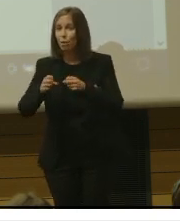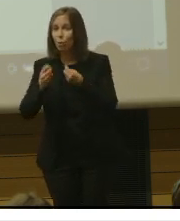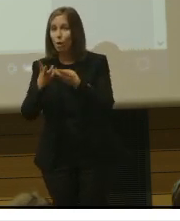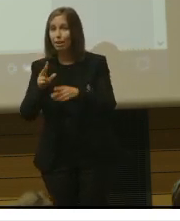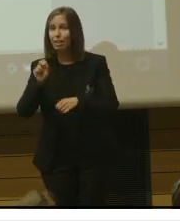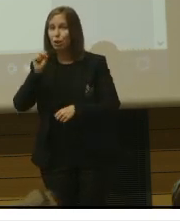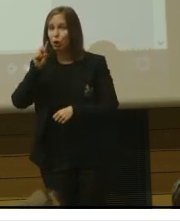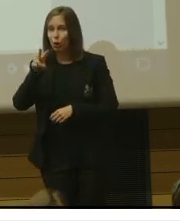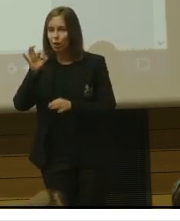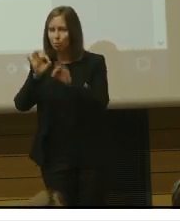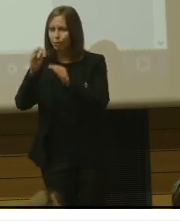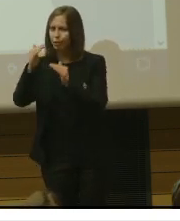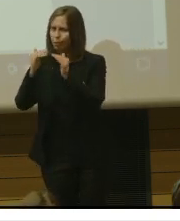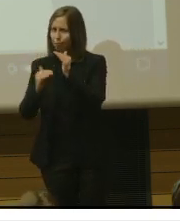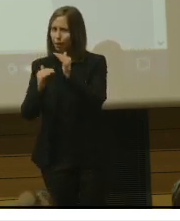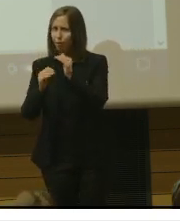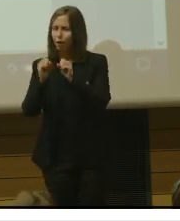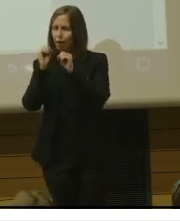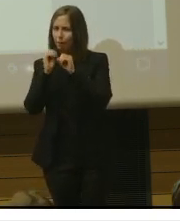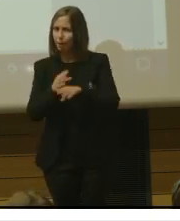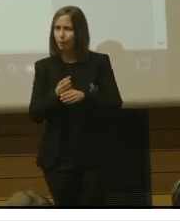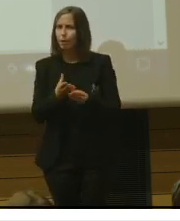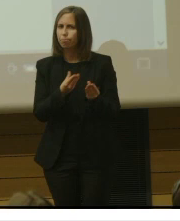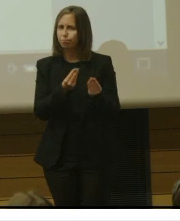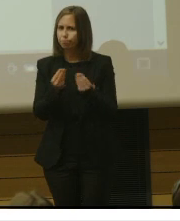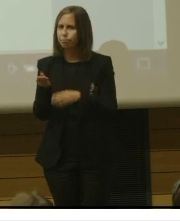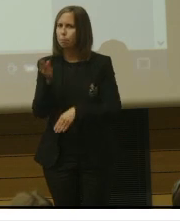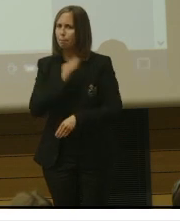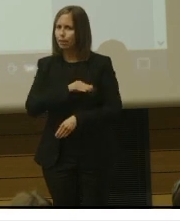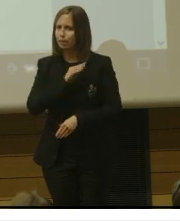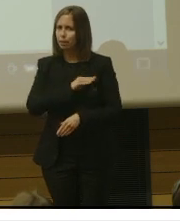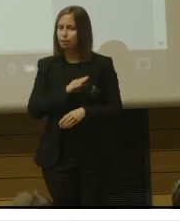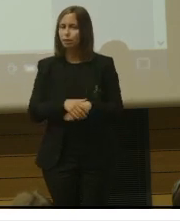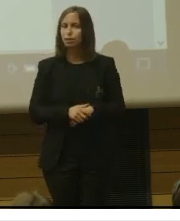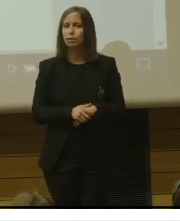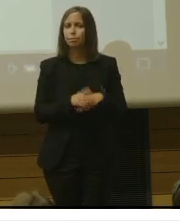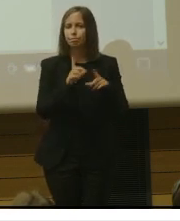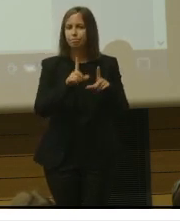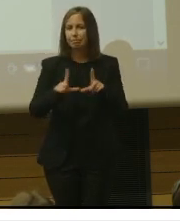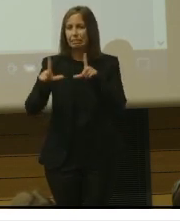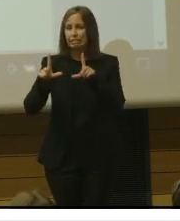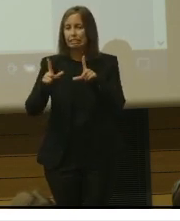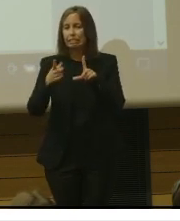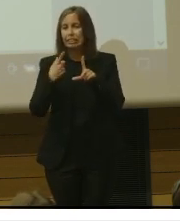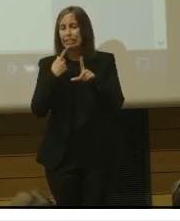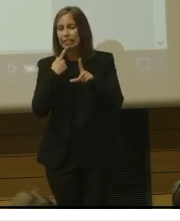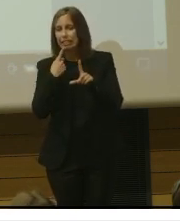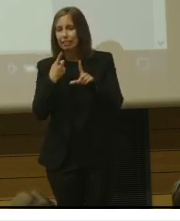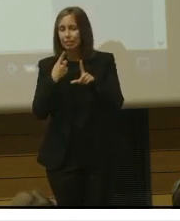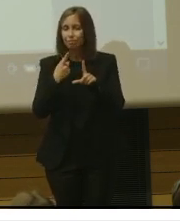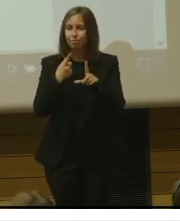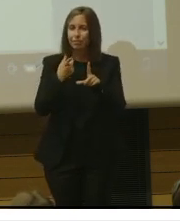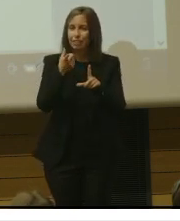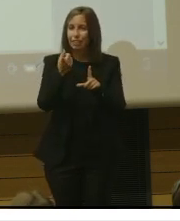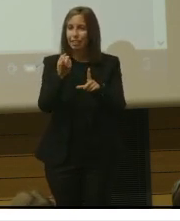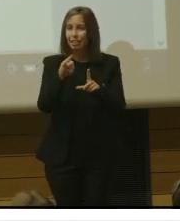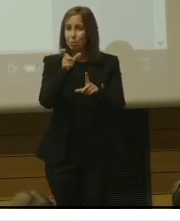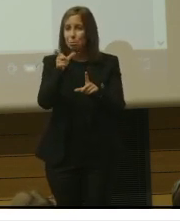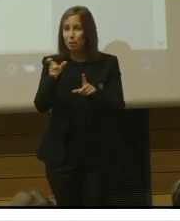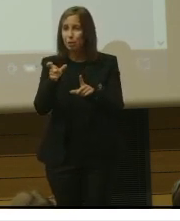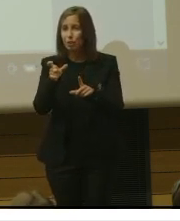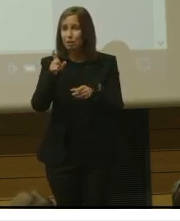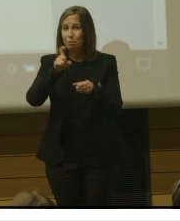Y abandonan, pues, bastantes. Es verdad que dar las cifras de una muestra tan pequeña es un poco peliagudo, ¿no? Por supuesto necesitamos atender a más gente para tener